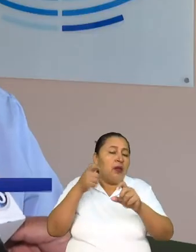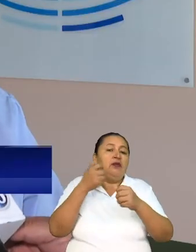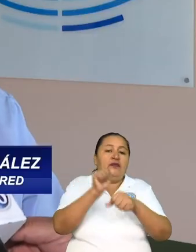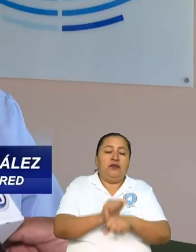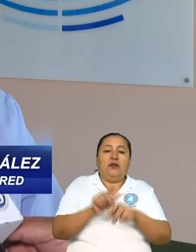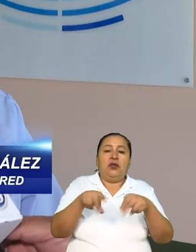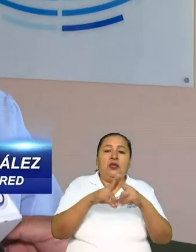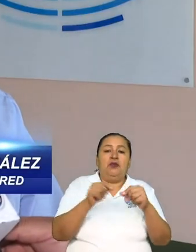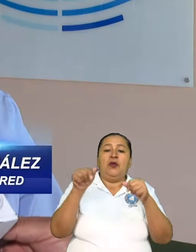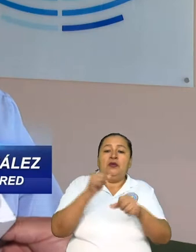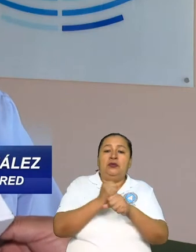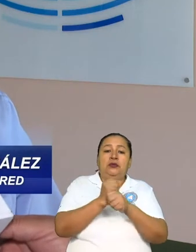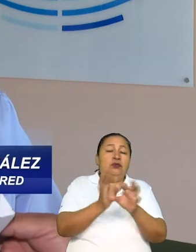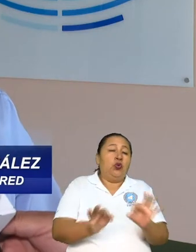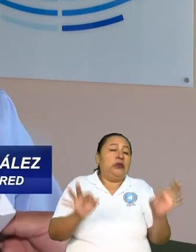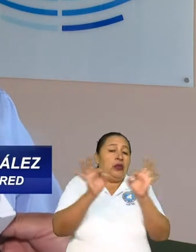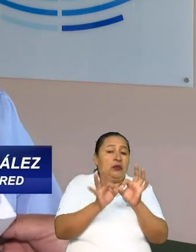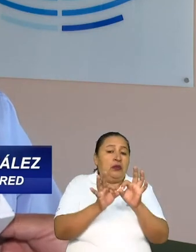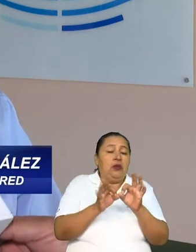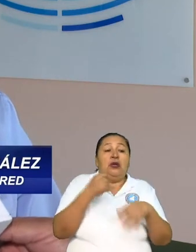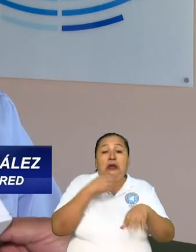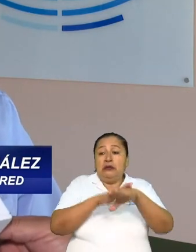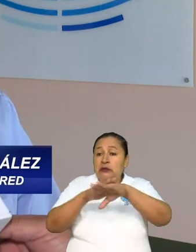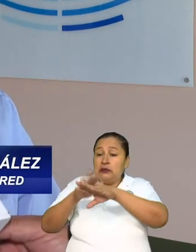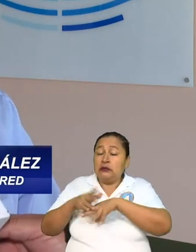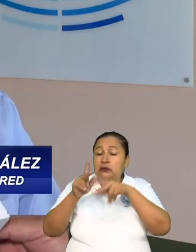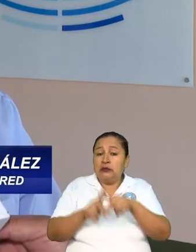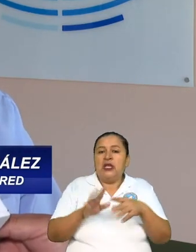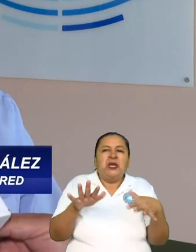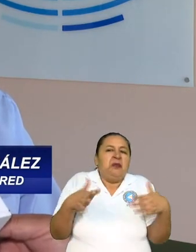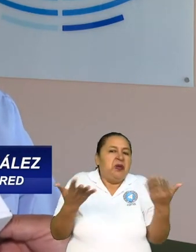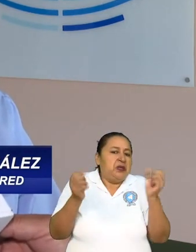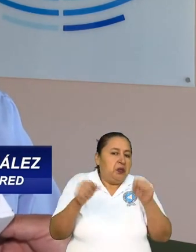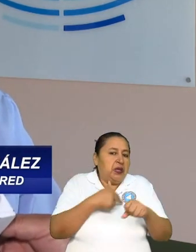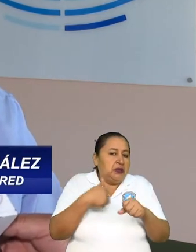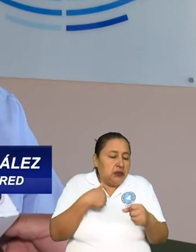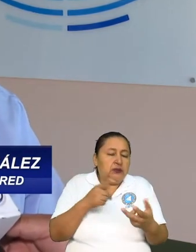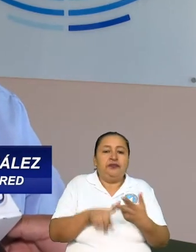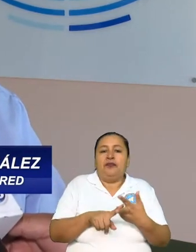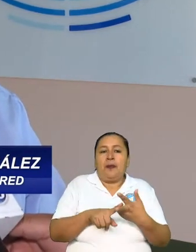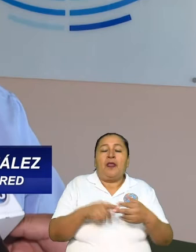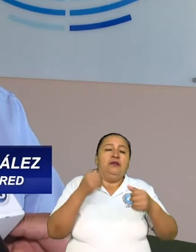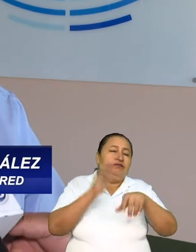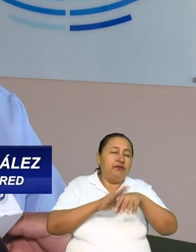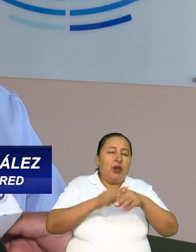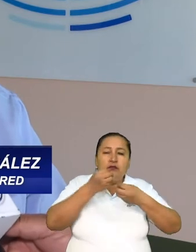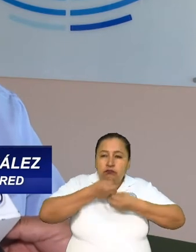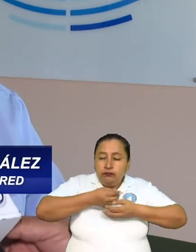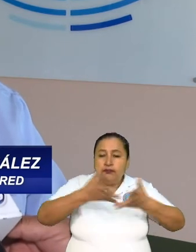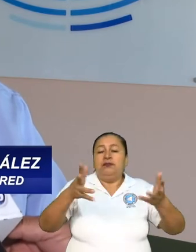que ellos juegan un papel importante tanto en avisar a las comunidades de lo que puede ocurrir, alertándolos para que